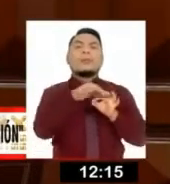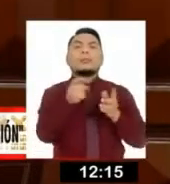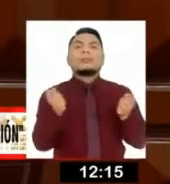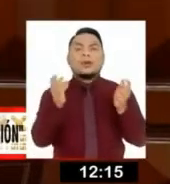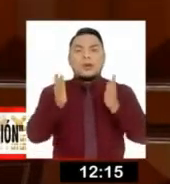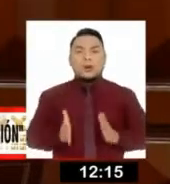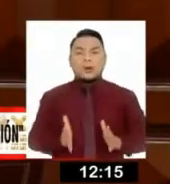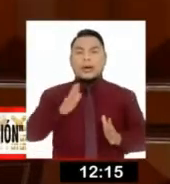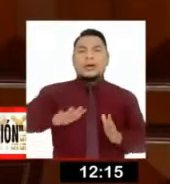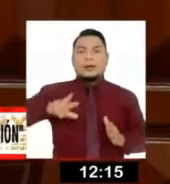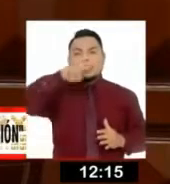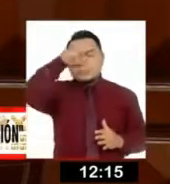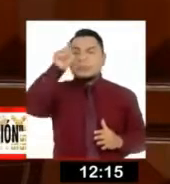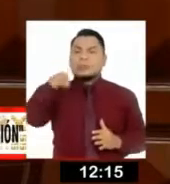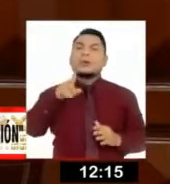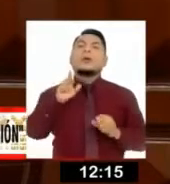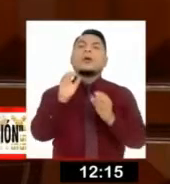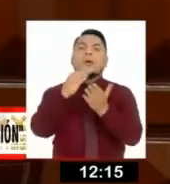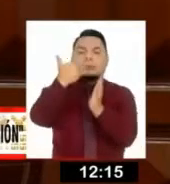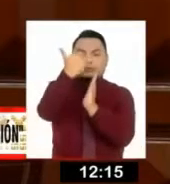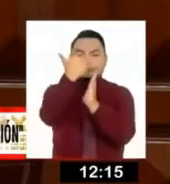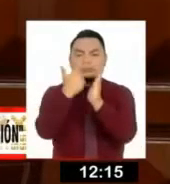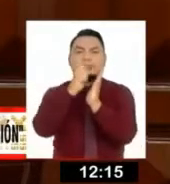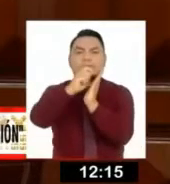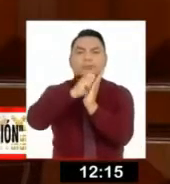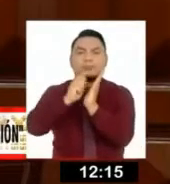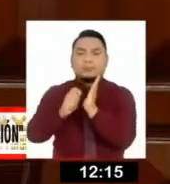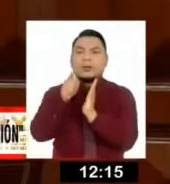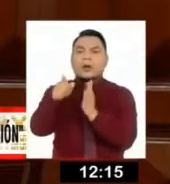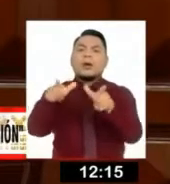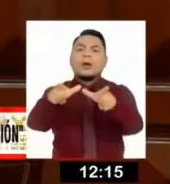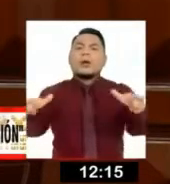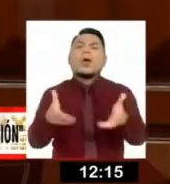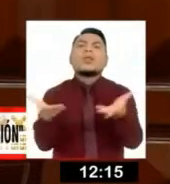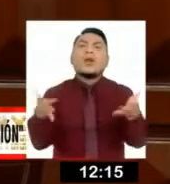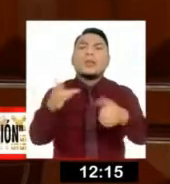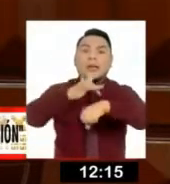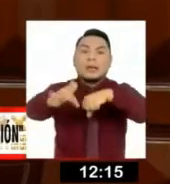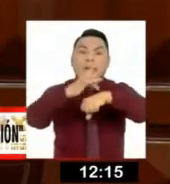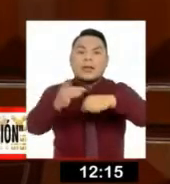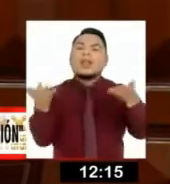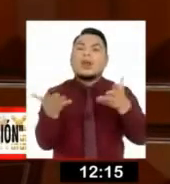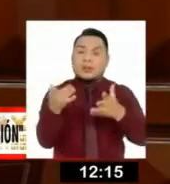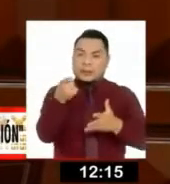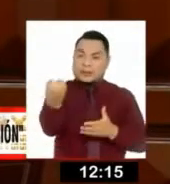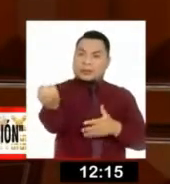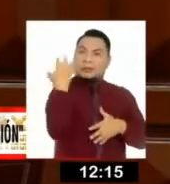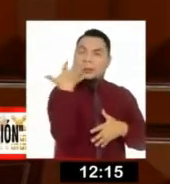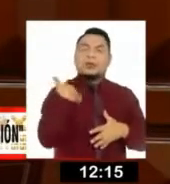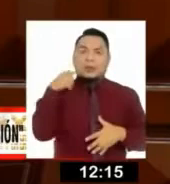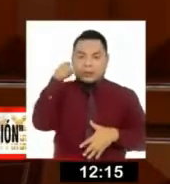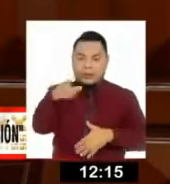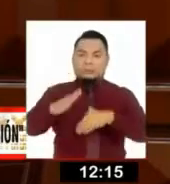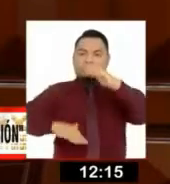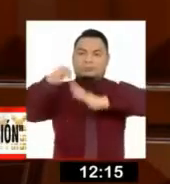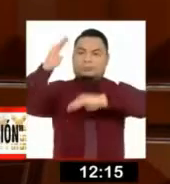país a elaborar sus expedientes y ubicar los terrenos donde se construirán estos hospitales.